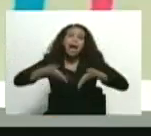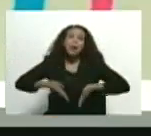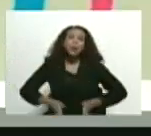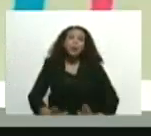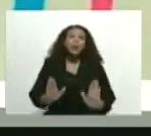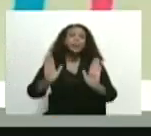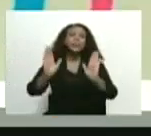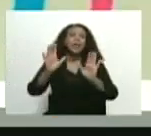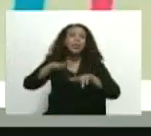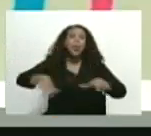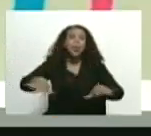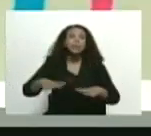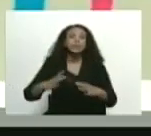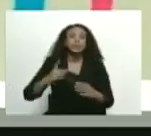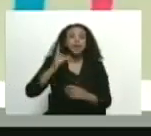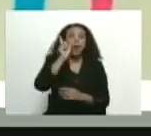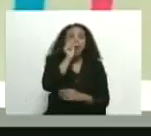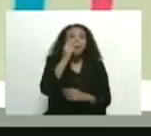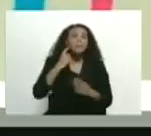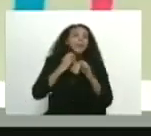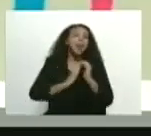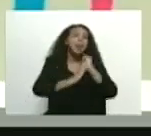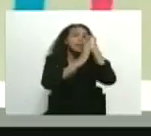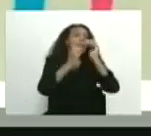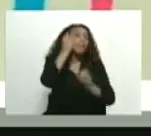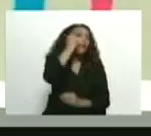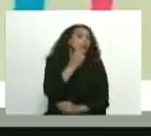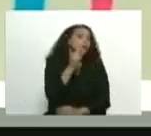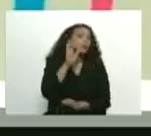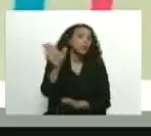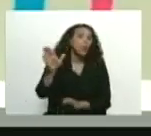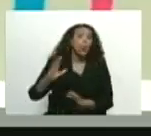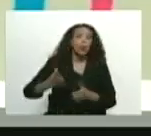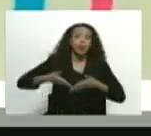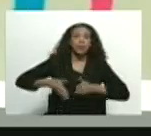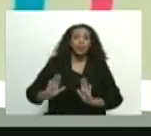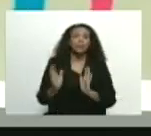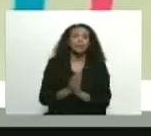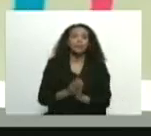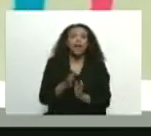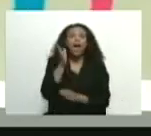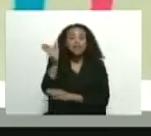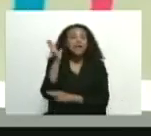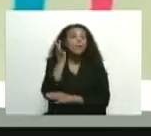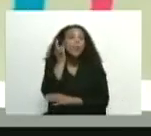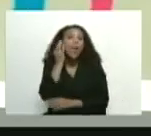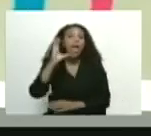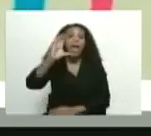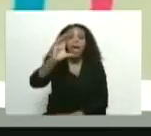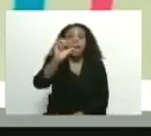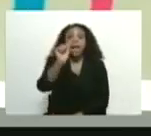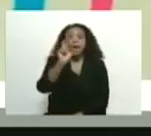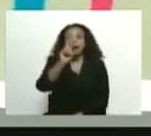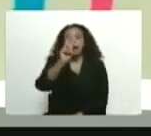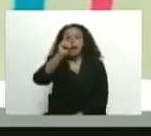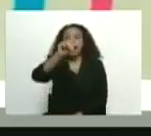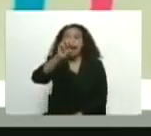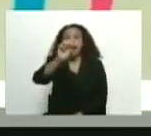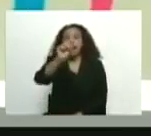mariscal de Ayacucho. ¿Ah? ¿Qué les parece? Allá tenemos a Carmen Milagros en el teléfono. Así es,